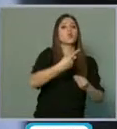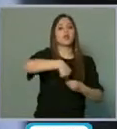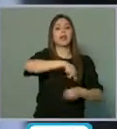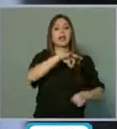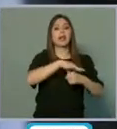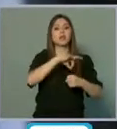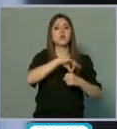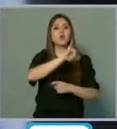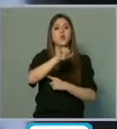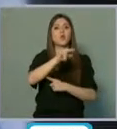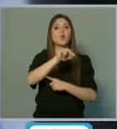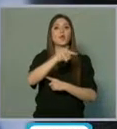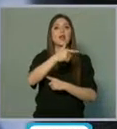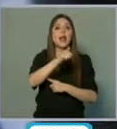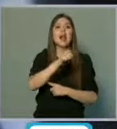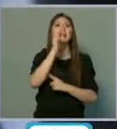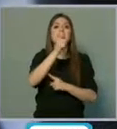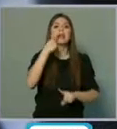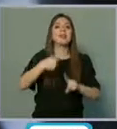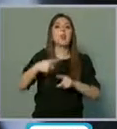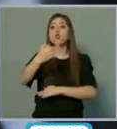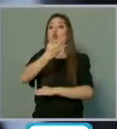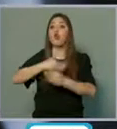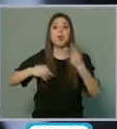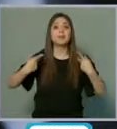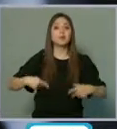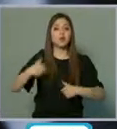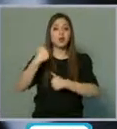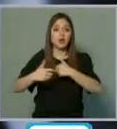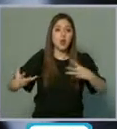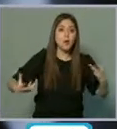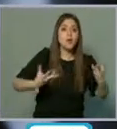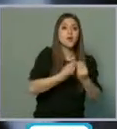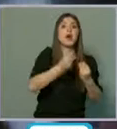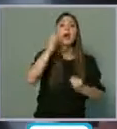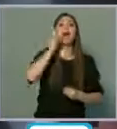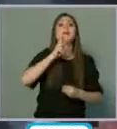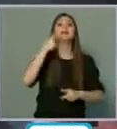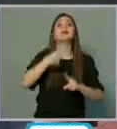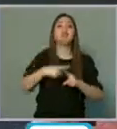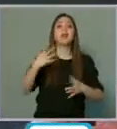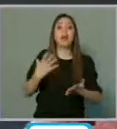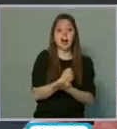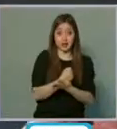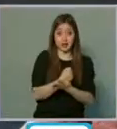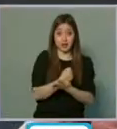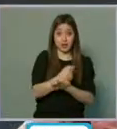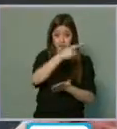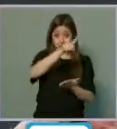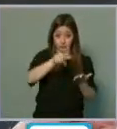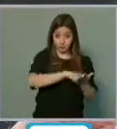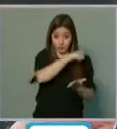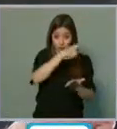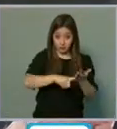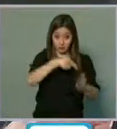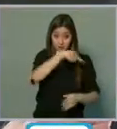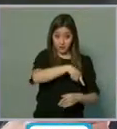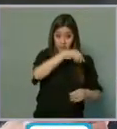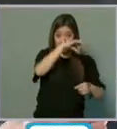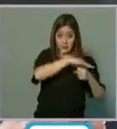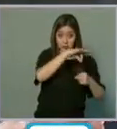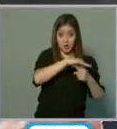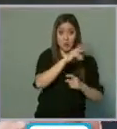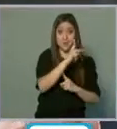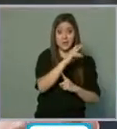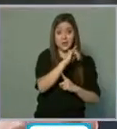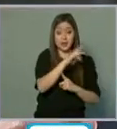compitiendo, todos piensan ganar. Y aquí también algo muy interesante es el que ganó la elección, el ganador de estas primarias que va a